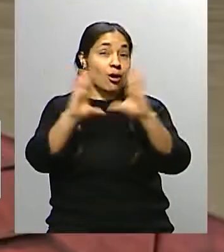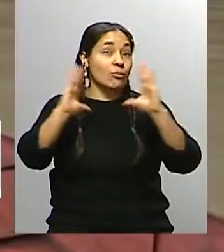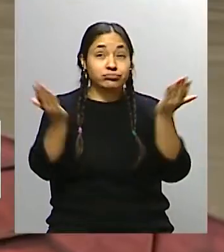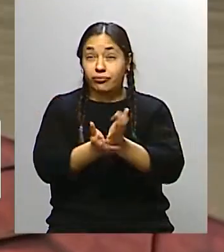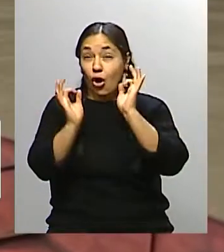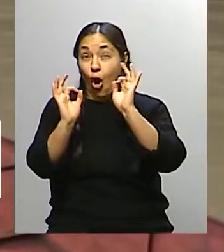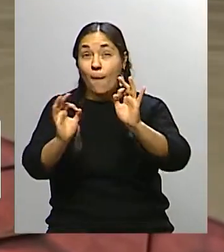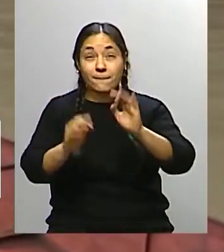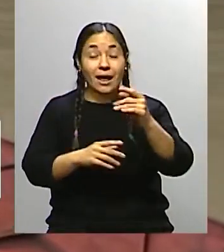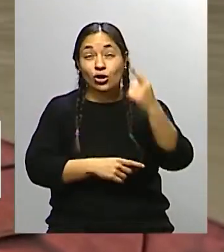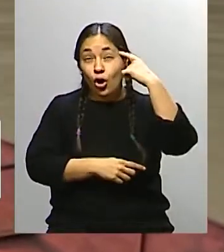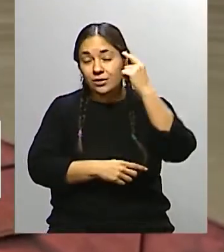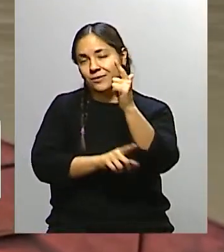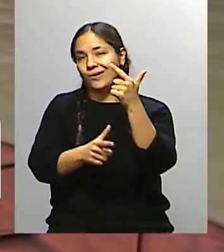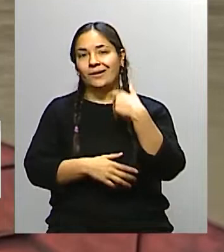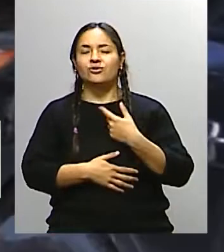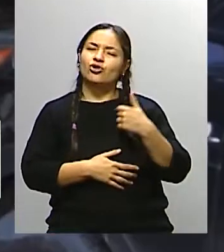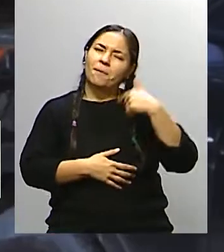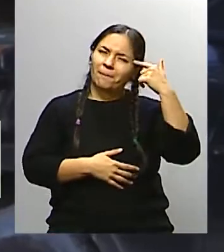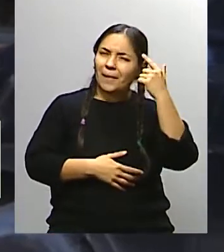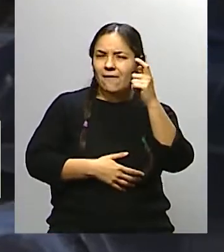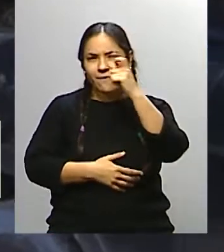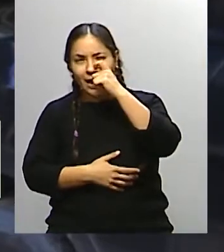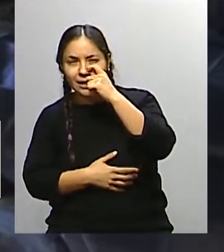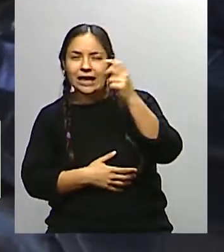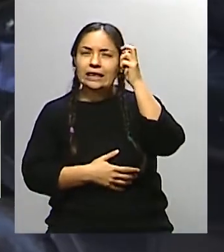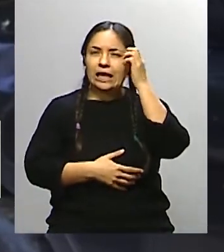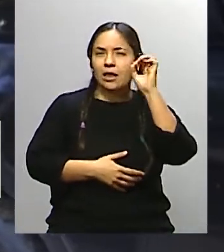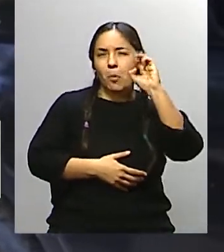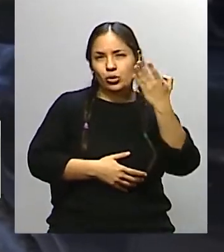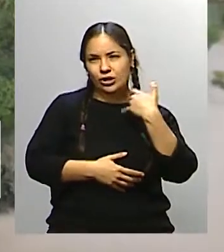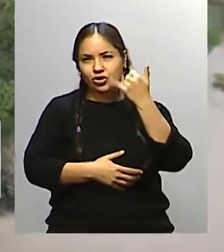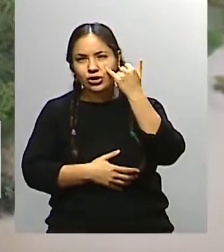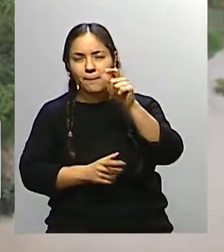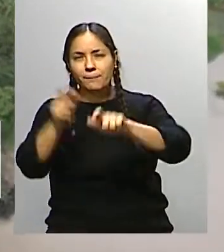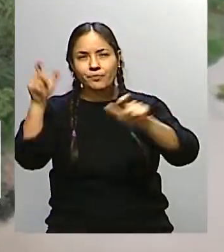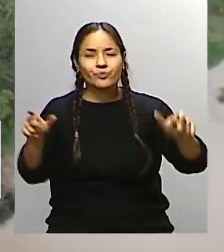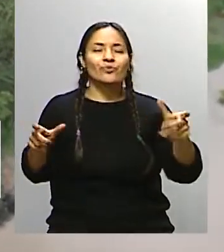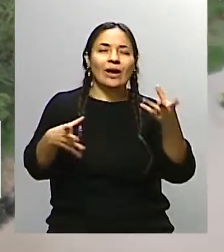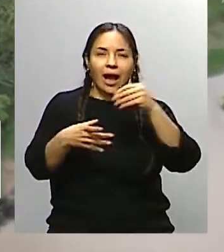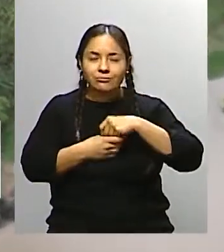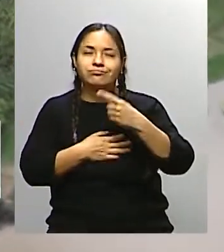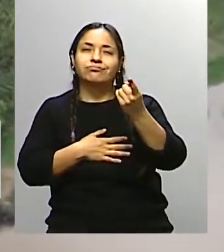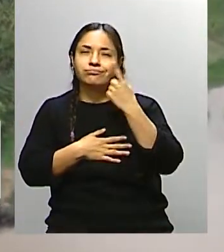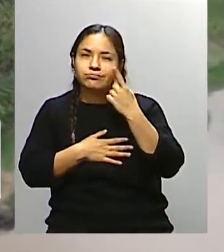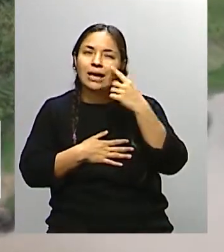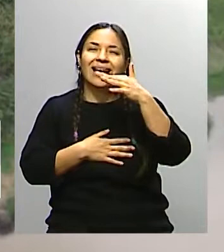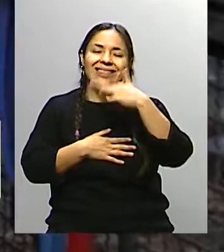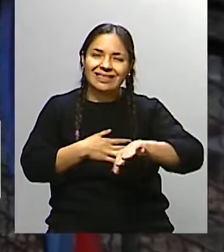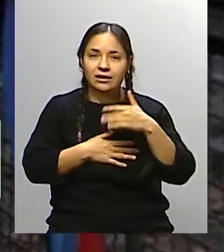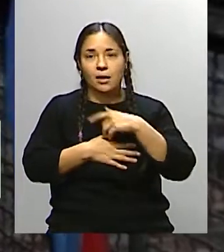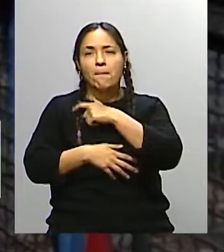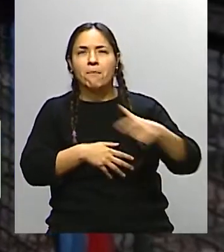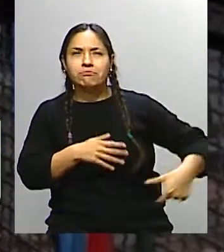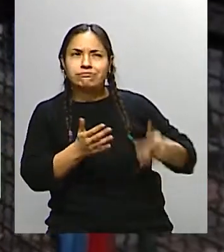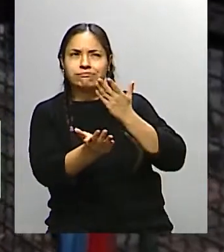un 20-30% de la sociedad está metida en esto y está entendiendo la problemática y está exigiéndole a sus líderes